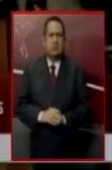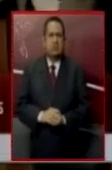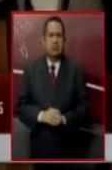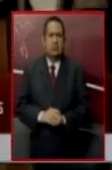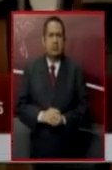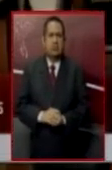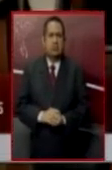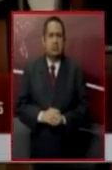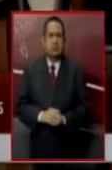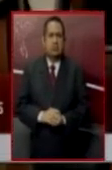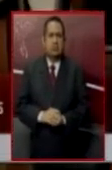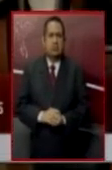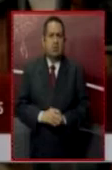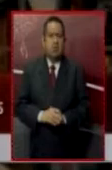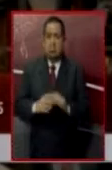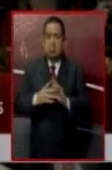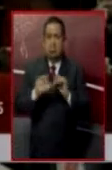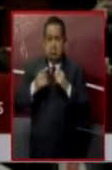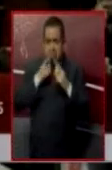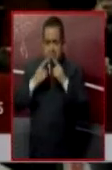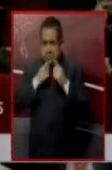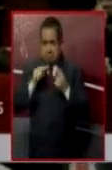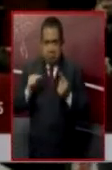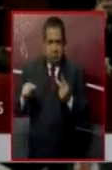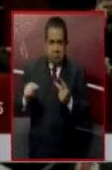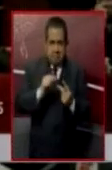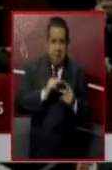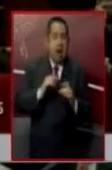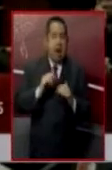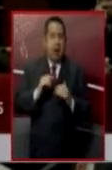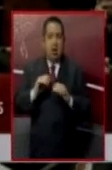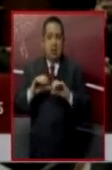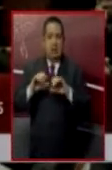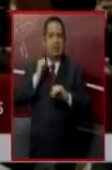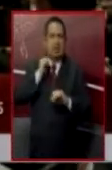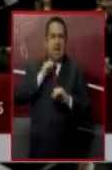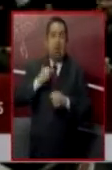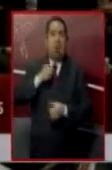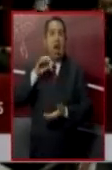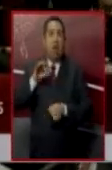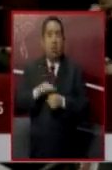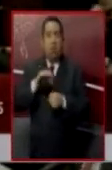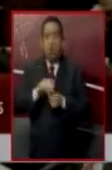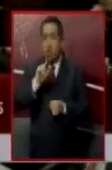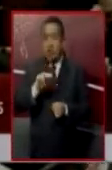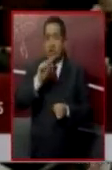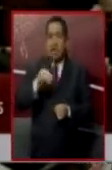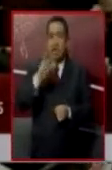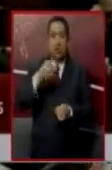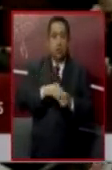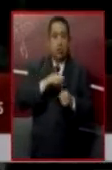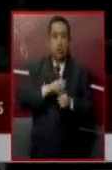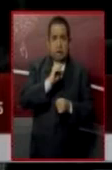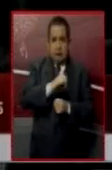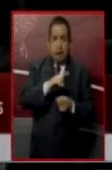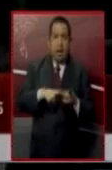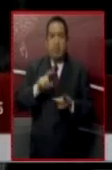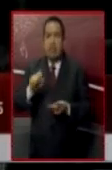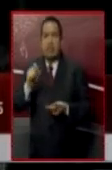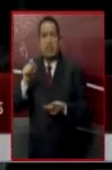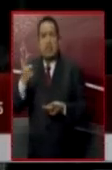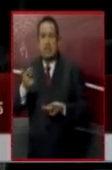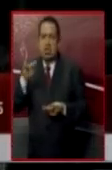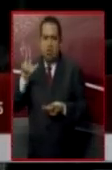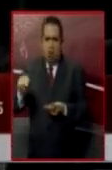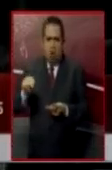Quienes estén por la negativa, bueno, luego de la discusión en lo particular, el Pleno del Senado aprobó con 83 votos a favor y 27 en contra el dictamen